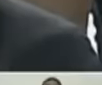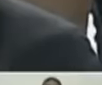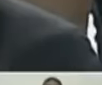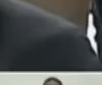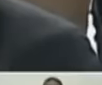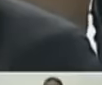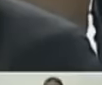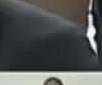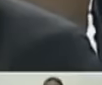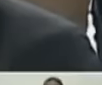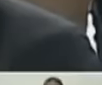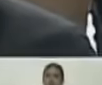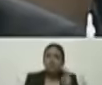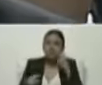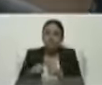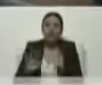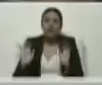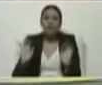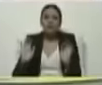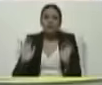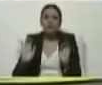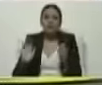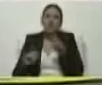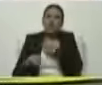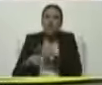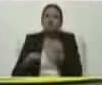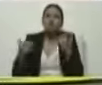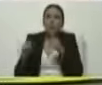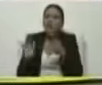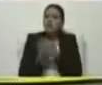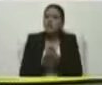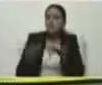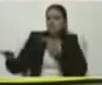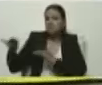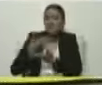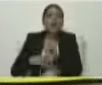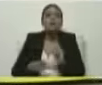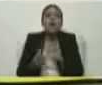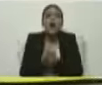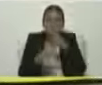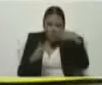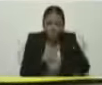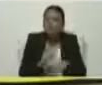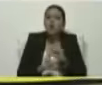momento. Mejor dicho, cultivamos una buena relación, para no decir que fuimos amigos.